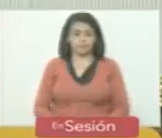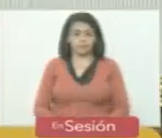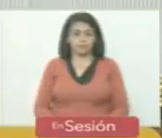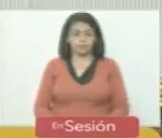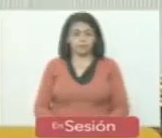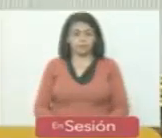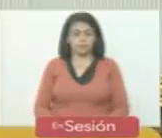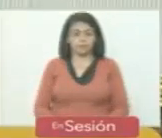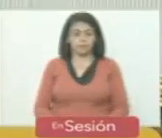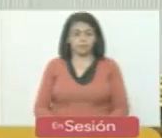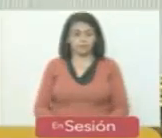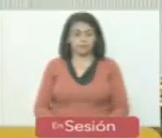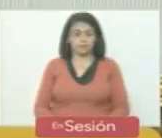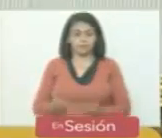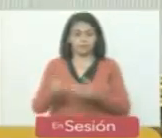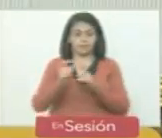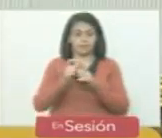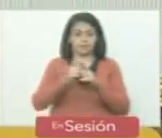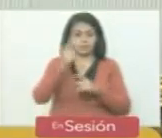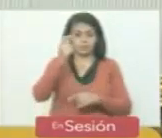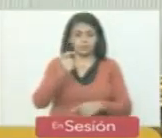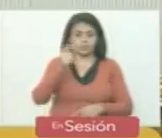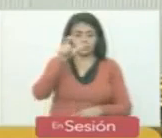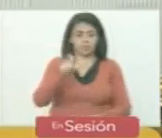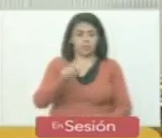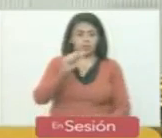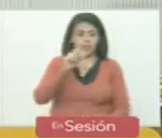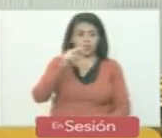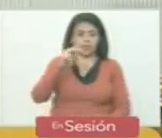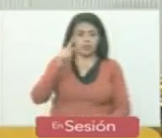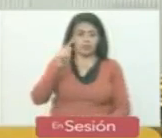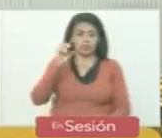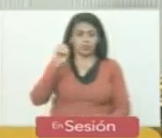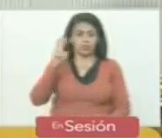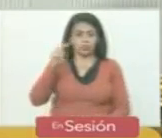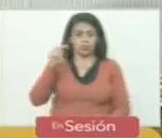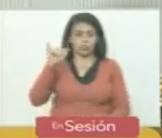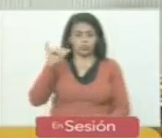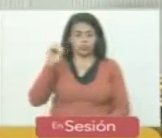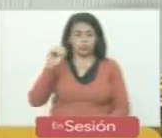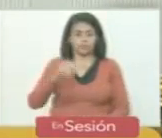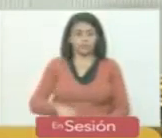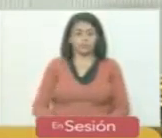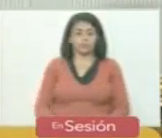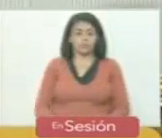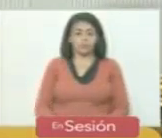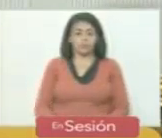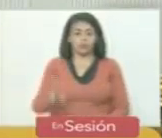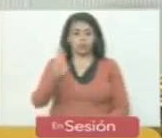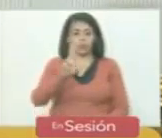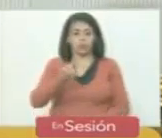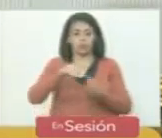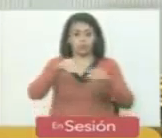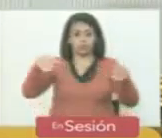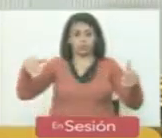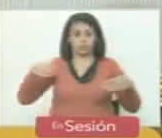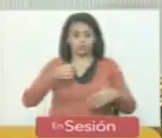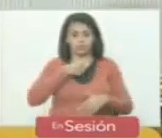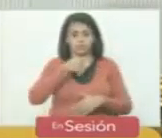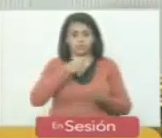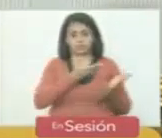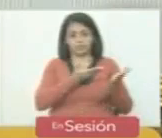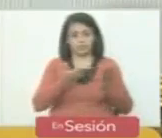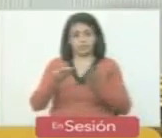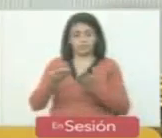Tiene la palabra el diputado Antonio Benavides Torres. y va a hacer uso de la tribuna de oradores.